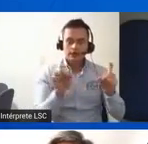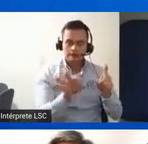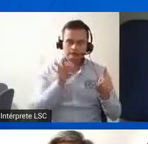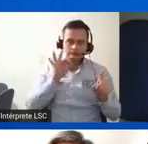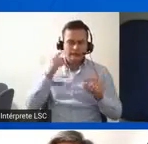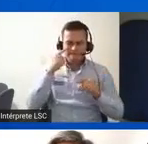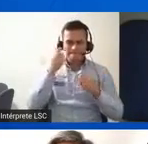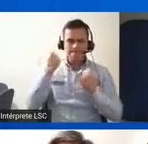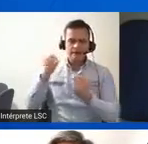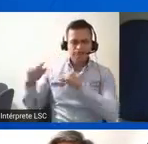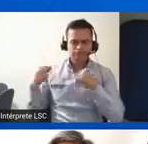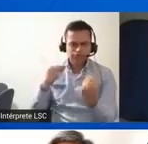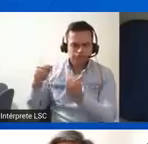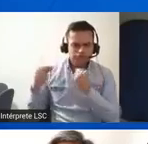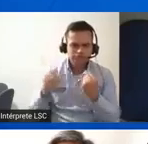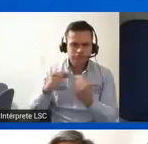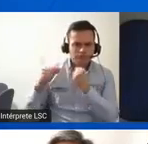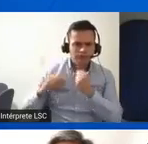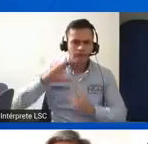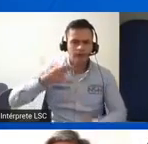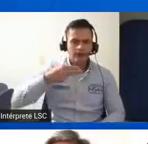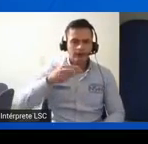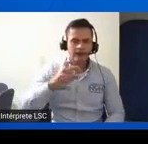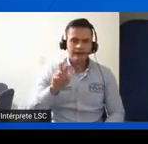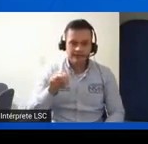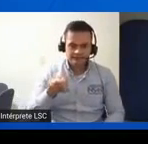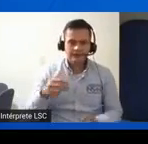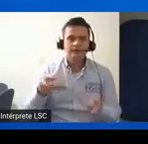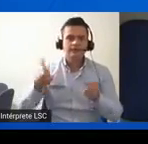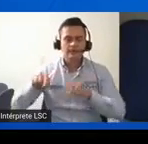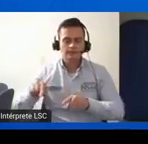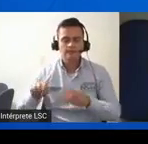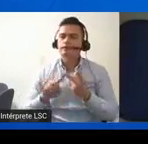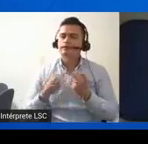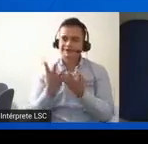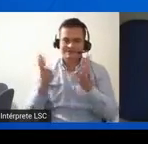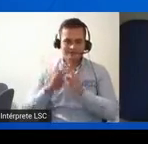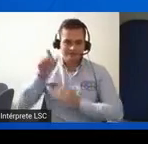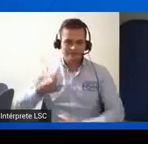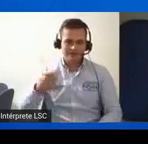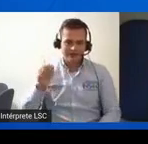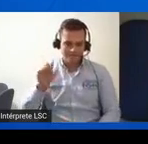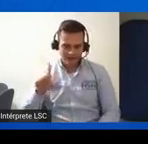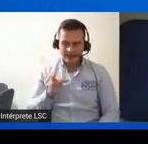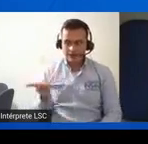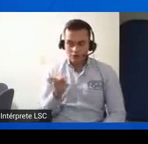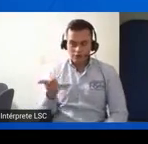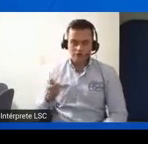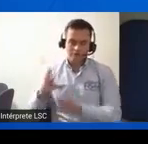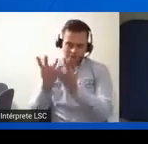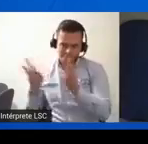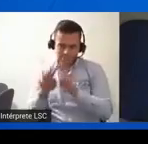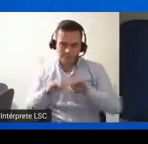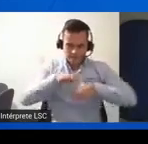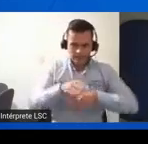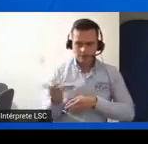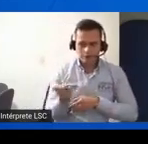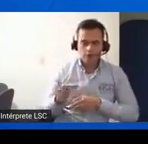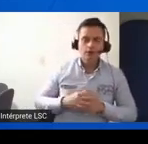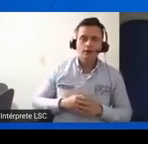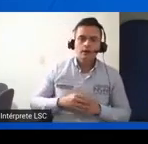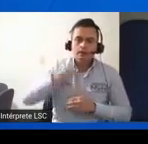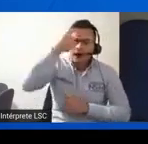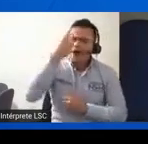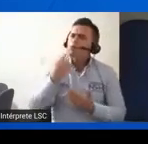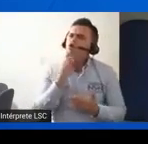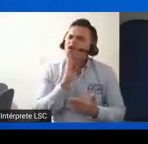el senador Cristian y con el representante, y con el senador Gabriel y con el representante Cristian, fue quienes también hacían parte de